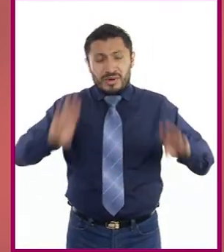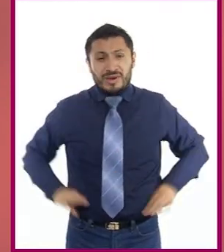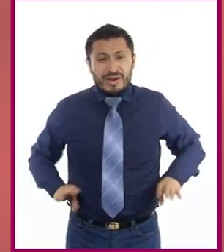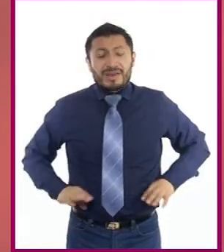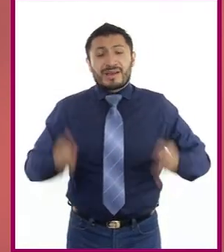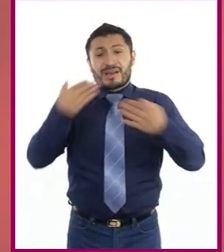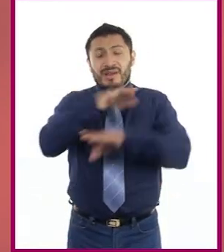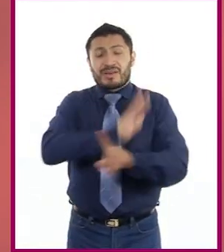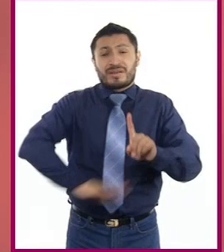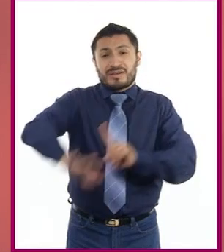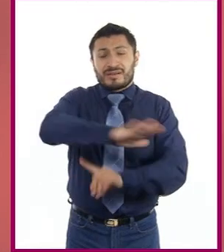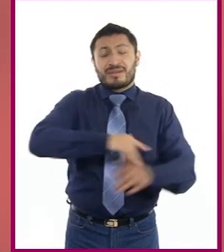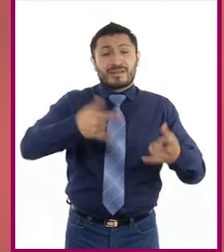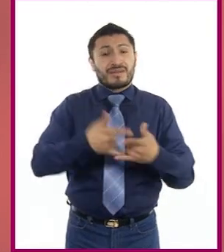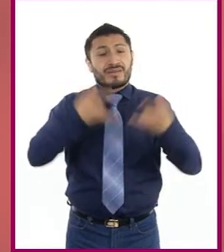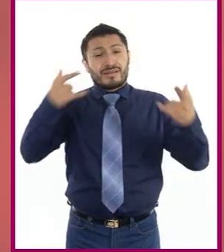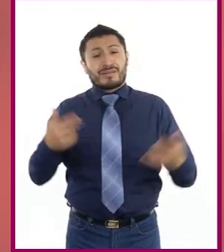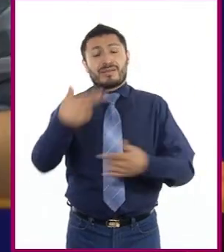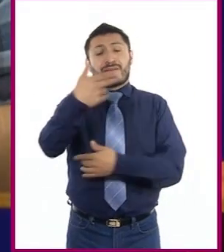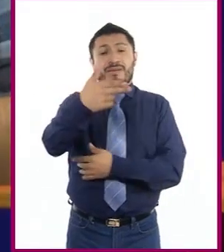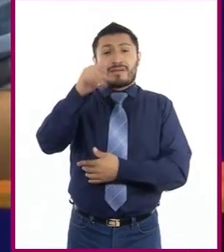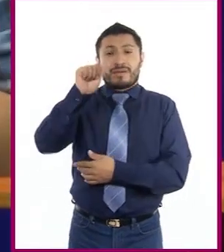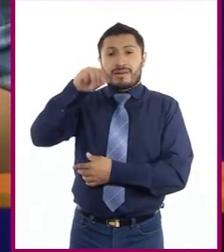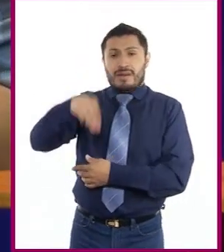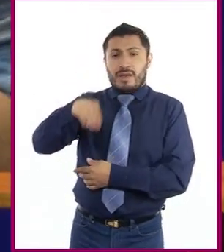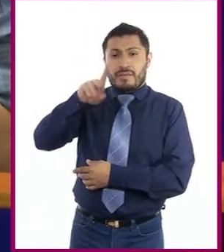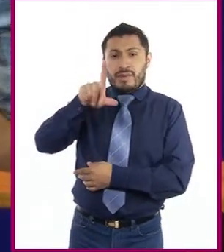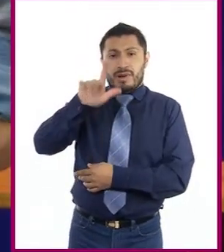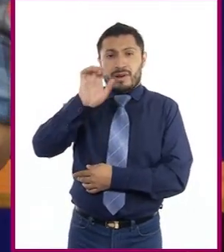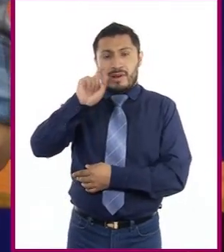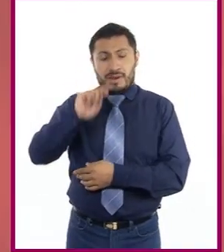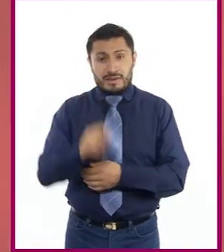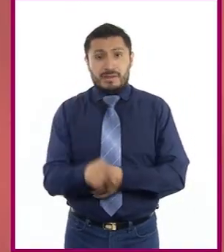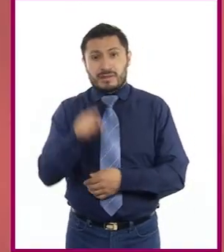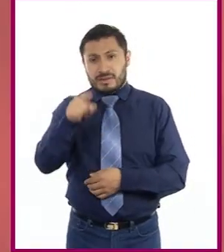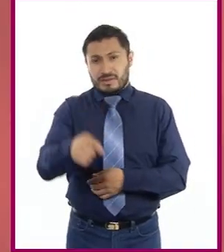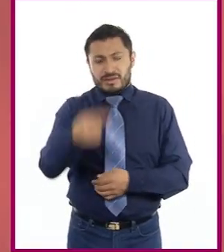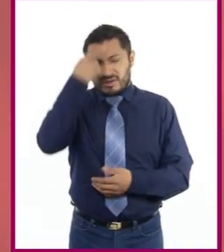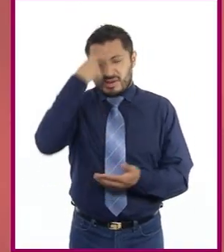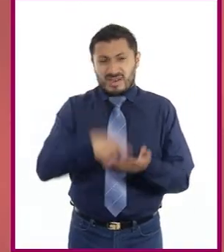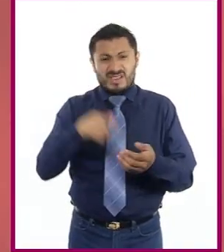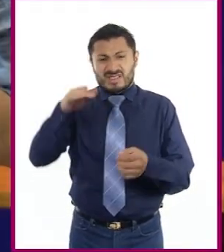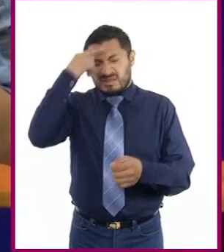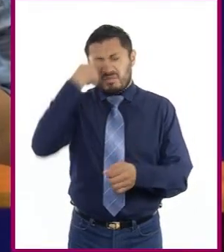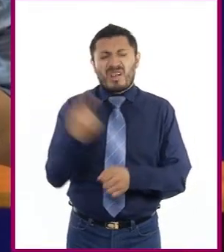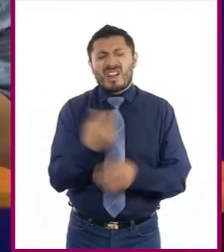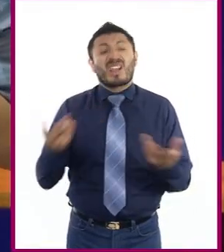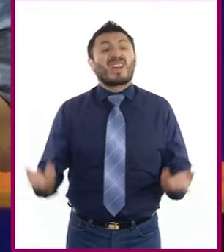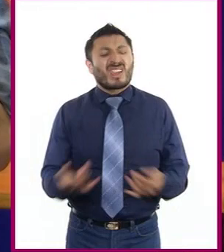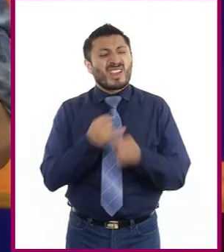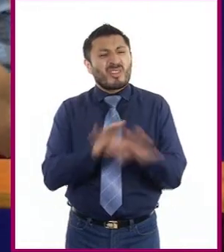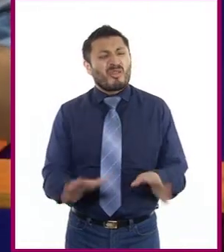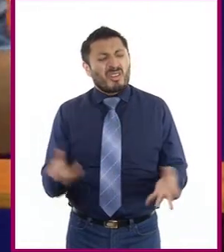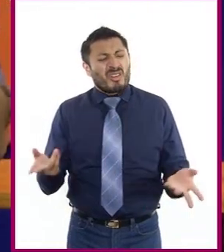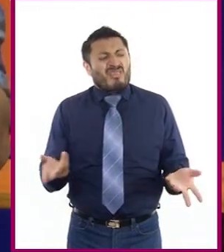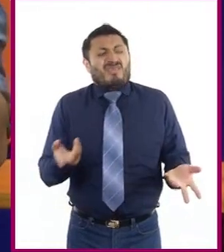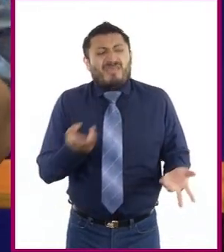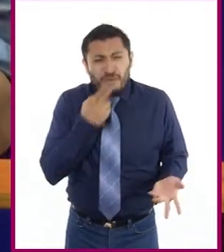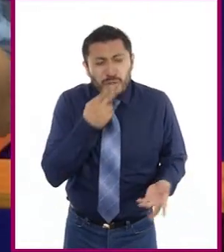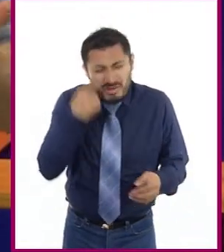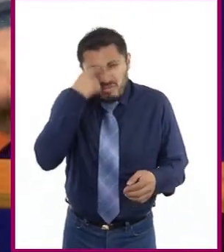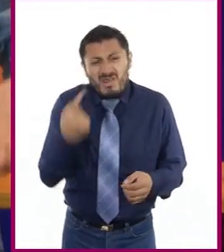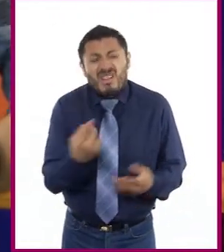del contexto histórico de Hamlet. ¿Para qué crees que pueda servirte esta información?